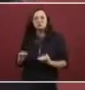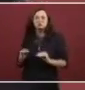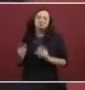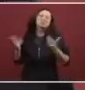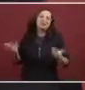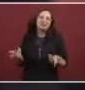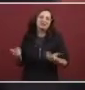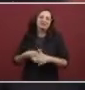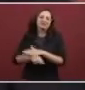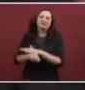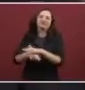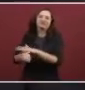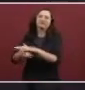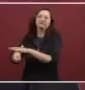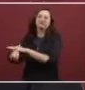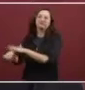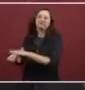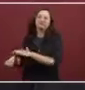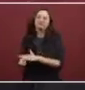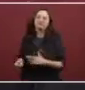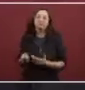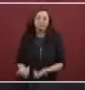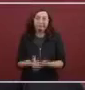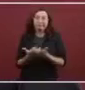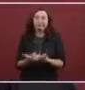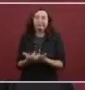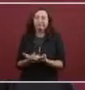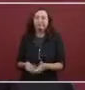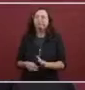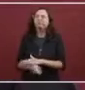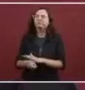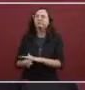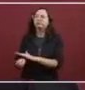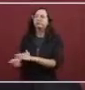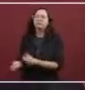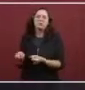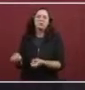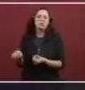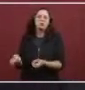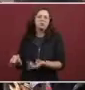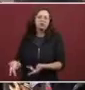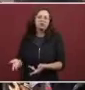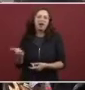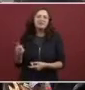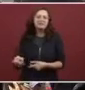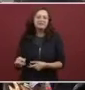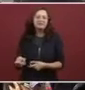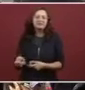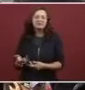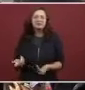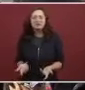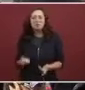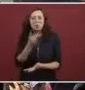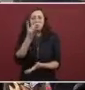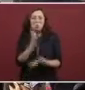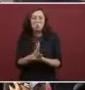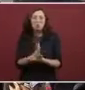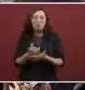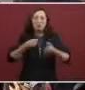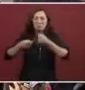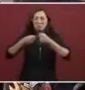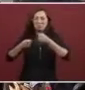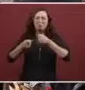repartían maíz, y bastante maíz. Y esto no solo en los medios, en